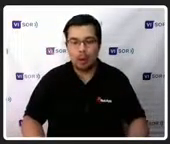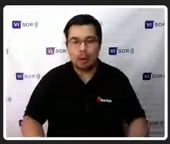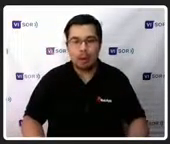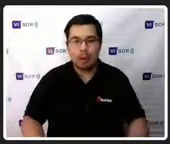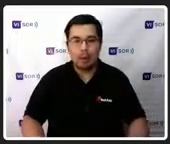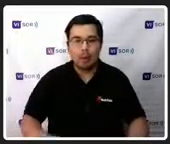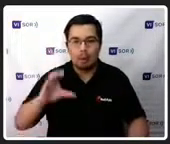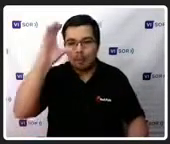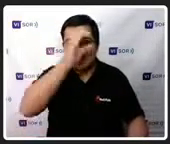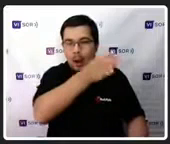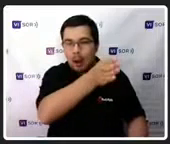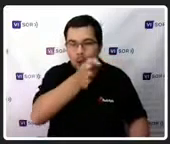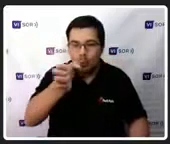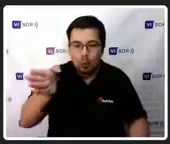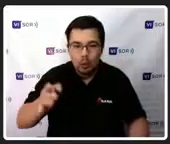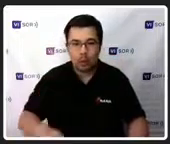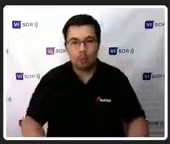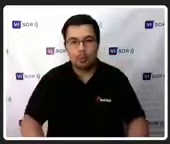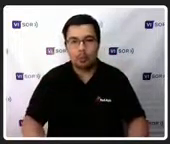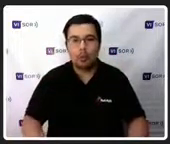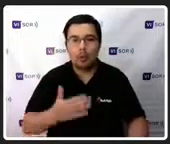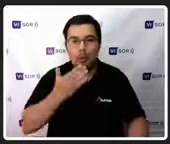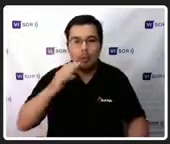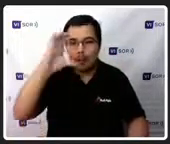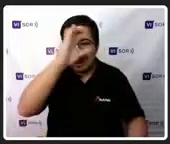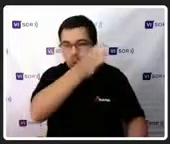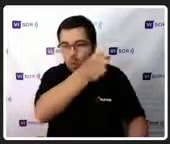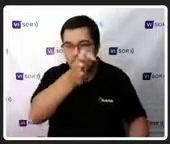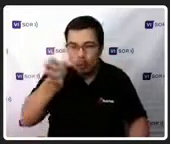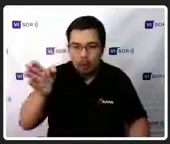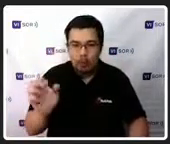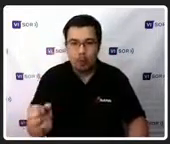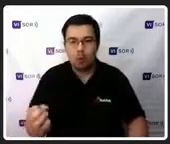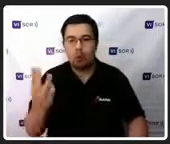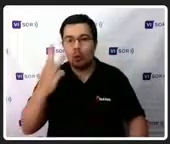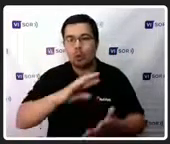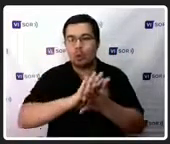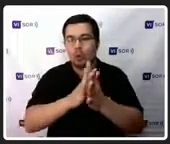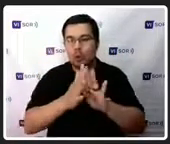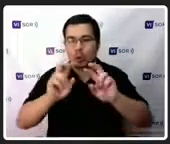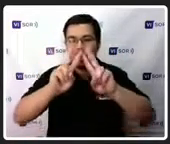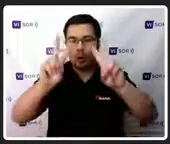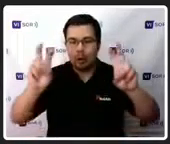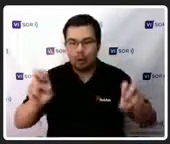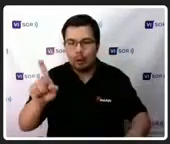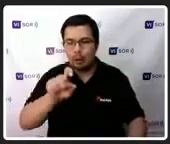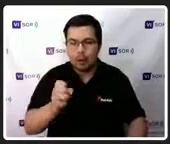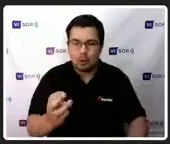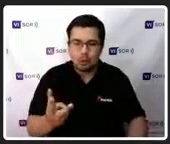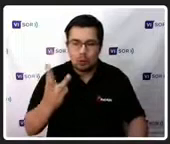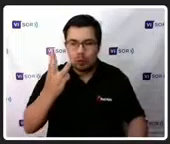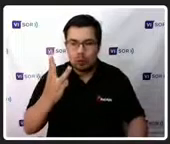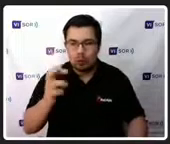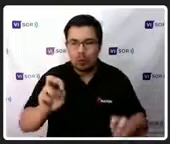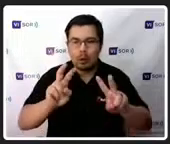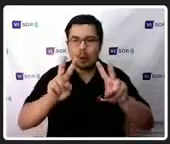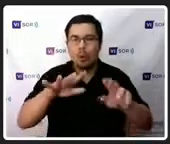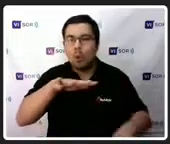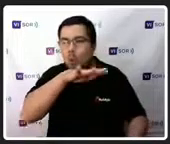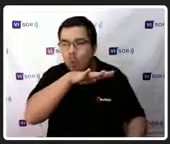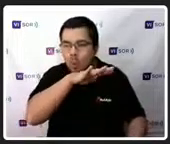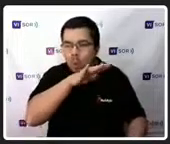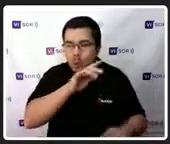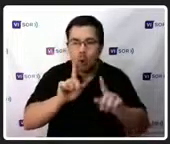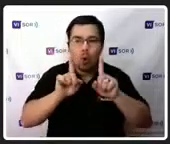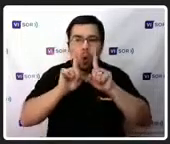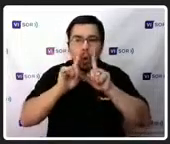3, donde aprenden todos los tipos de software para el manejo de hotelería principalmente. Pero